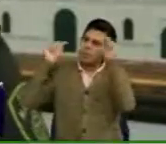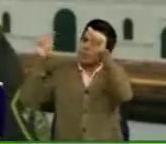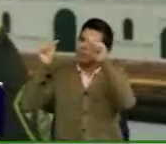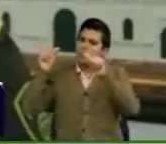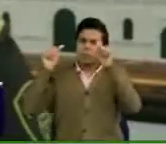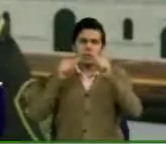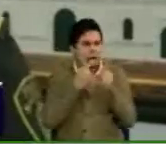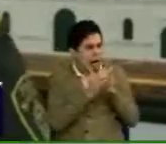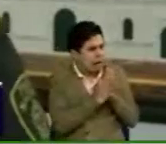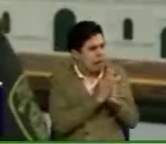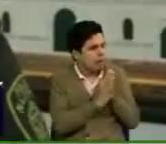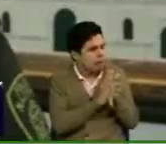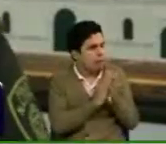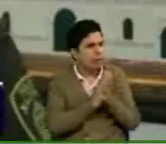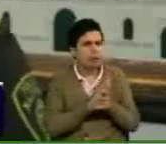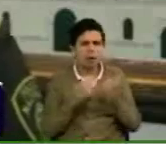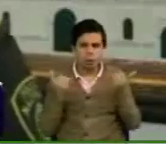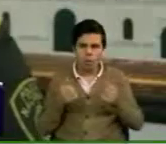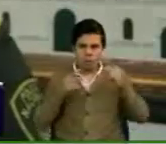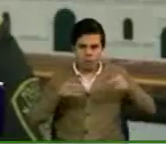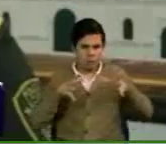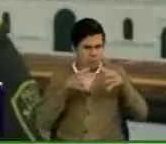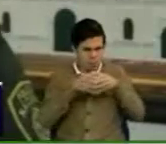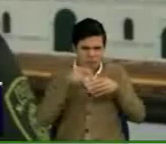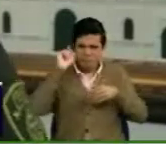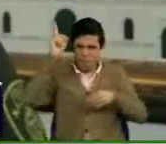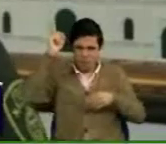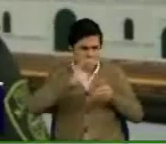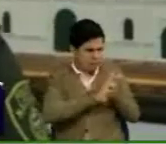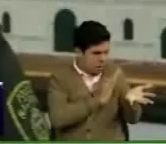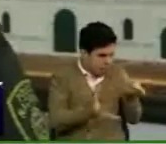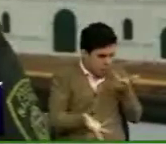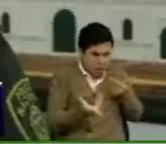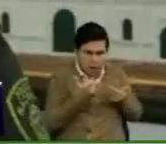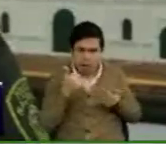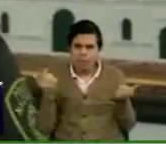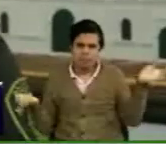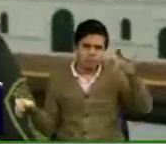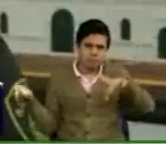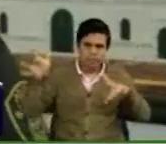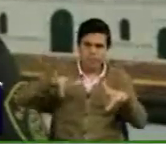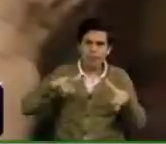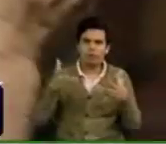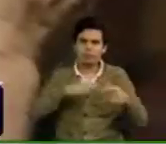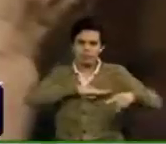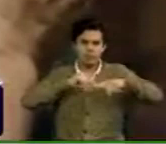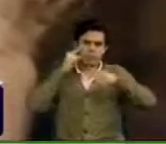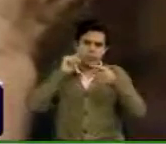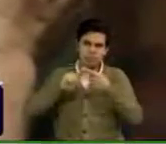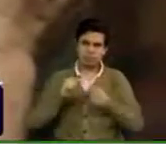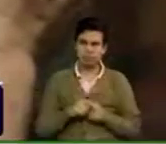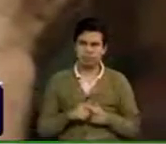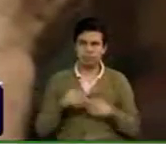de las denuncias, de las quejas que hicieron en el día de hoy los representantes de las 2 campañas que se hicieron presentes, especialmente para la alcaldía. El alcalde